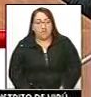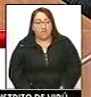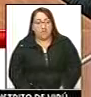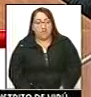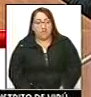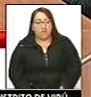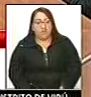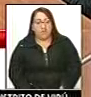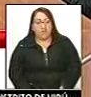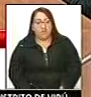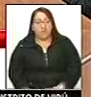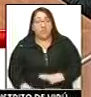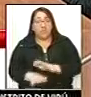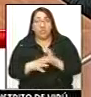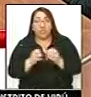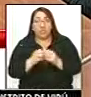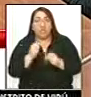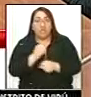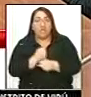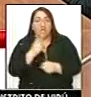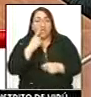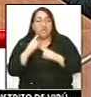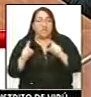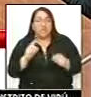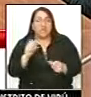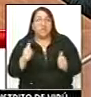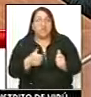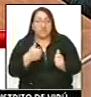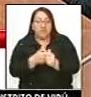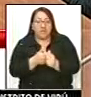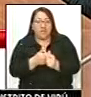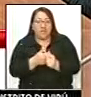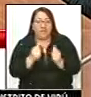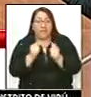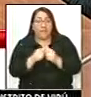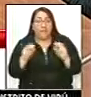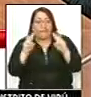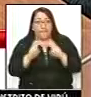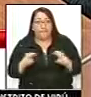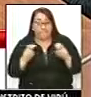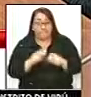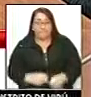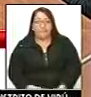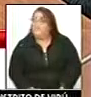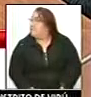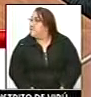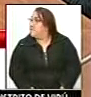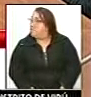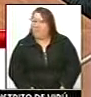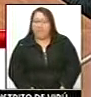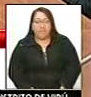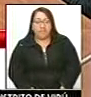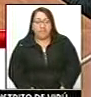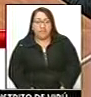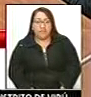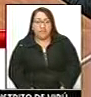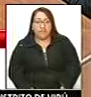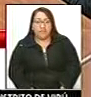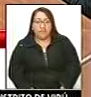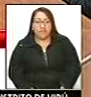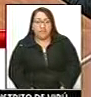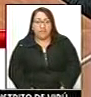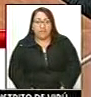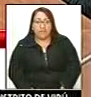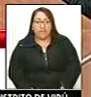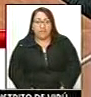toda esta labor de fiscalización, supervisión, seguimiento, investigación, ¿no? Que es una labor bastante ardua,